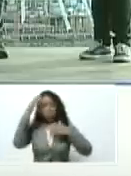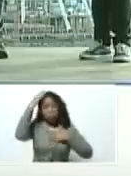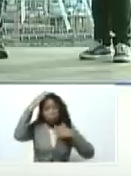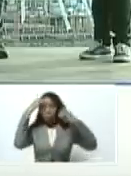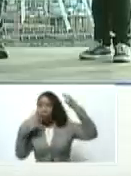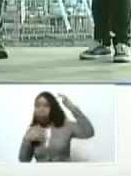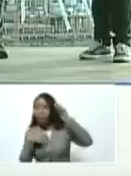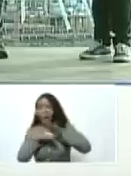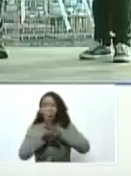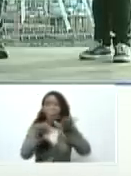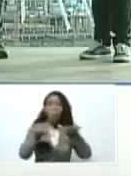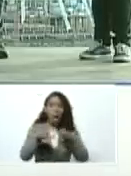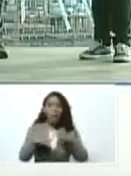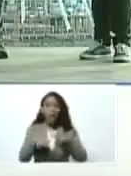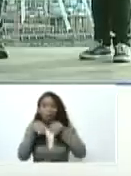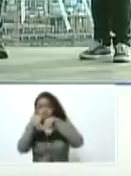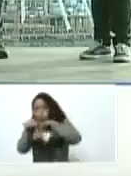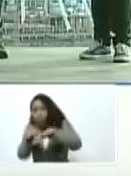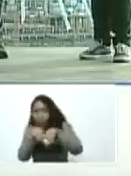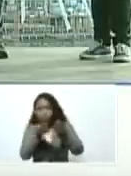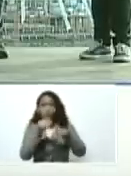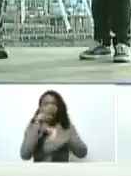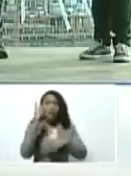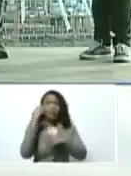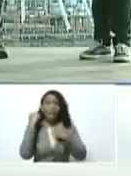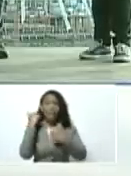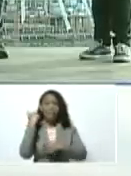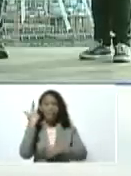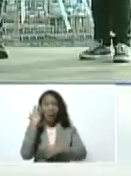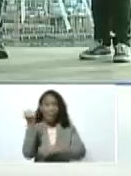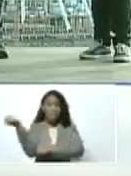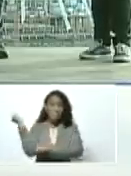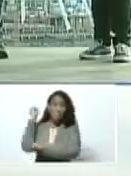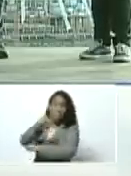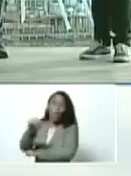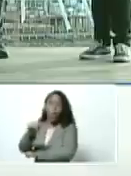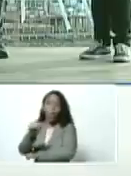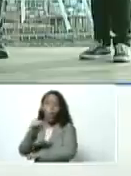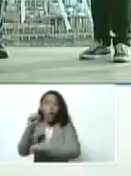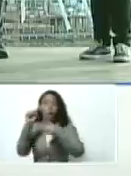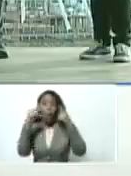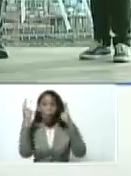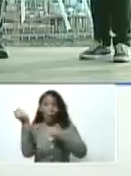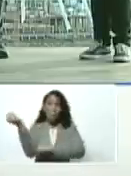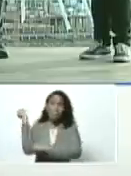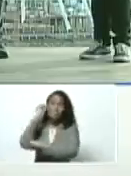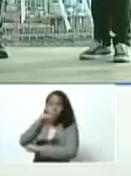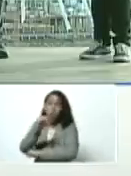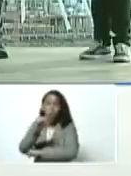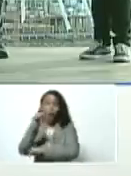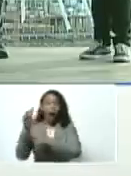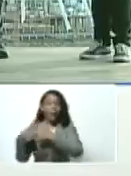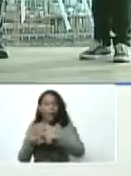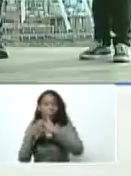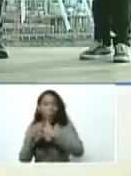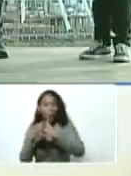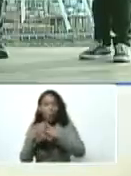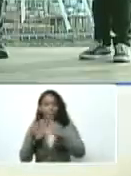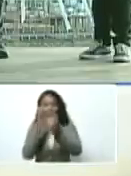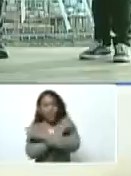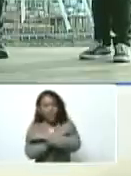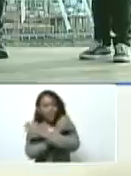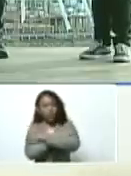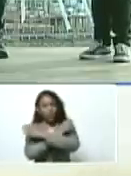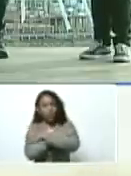playa. Tres patadas le da La Guaira a Miami. Guaireños y guaireñas, felicitaciones.